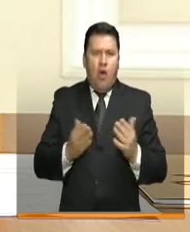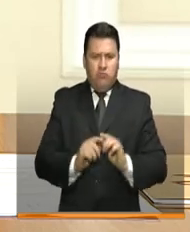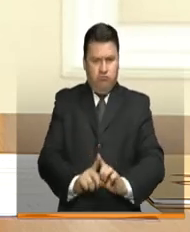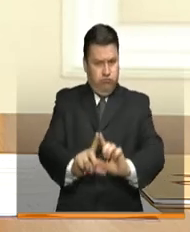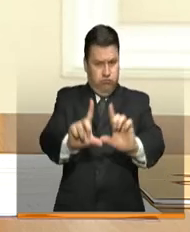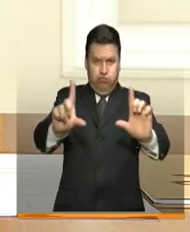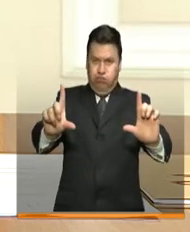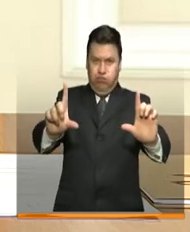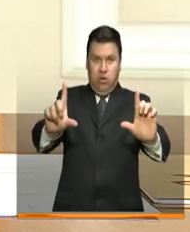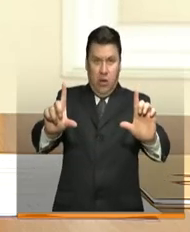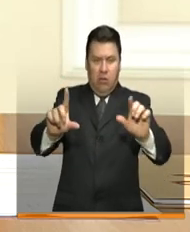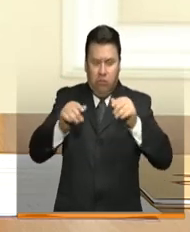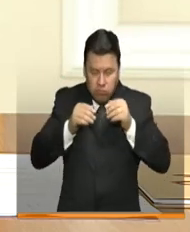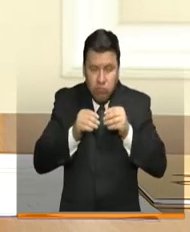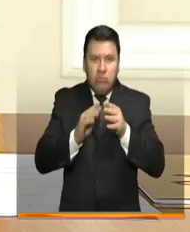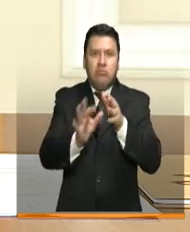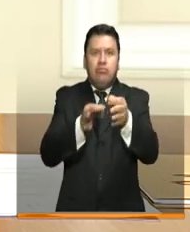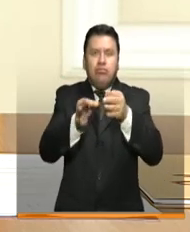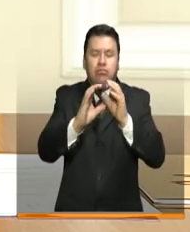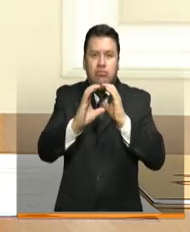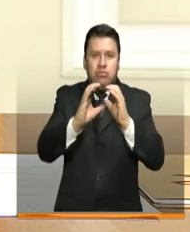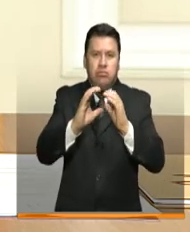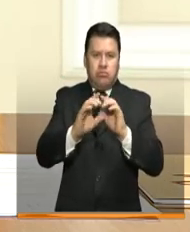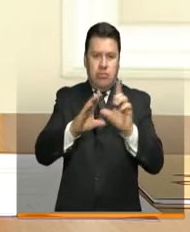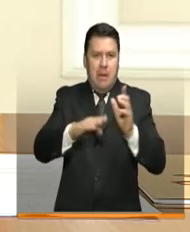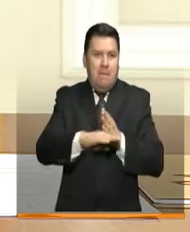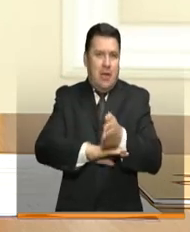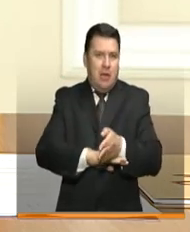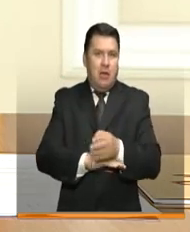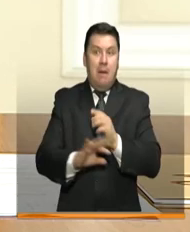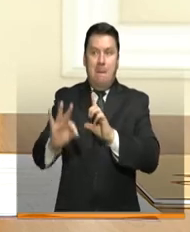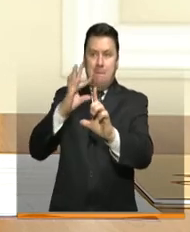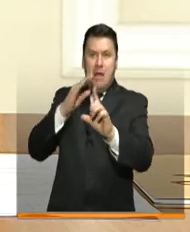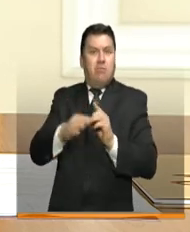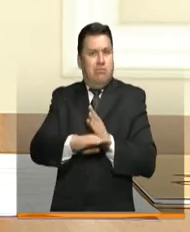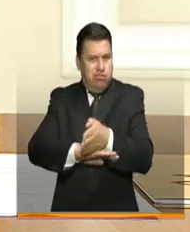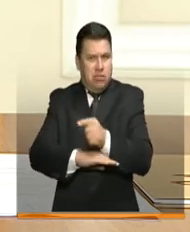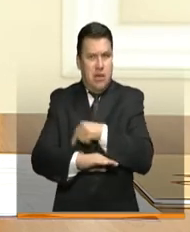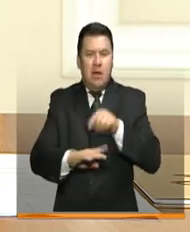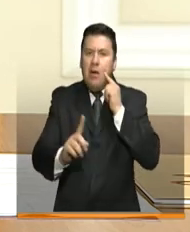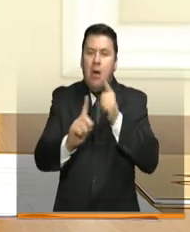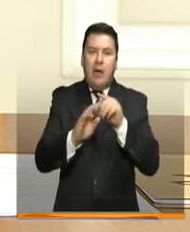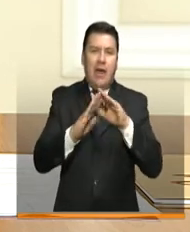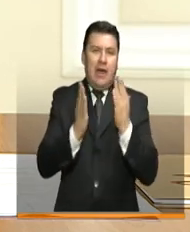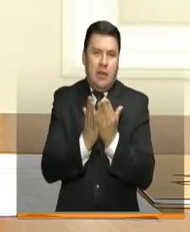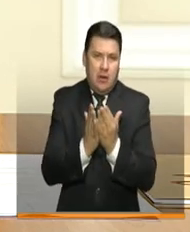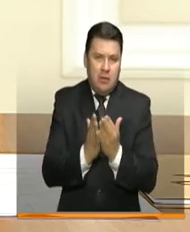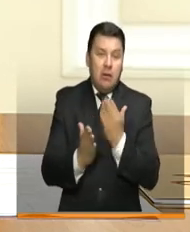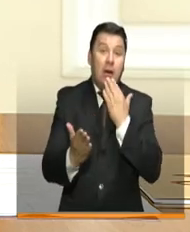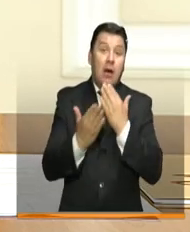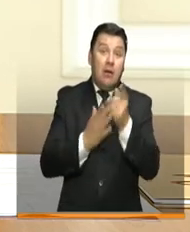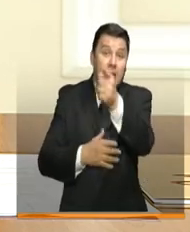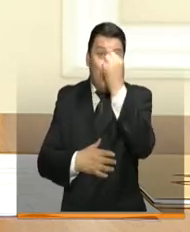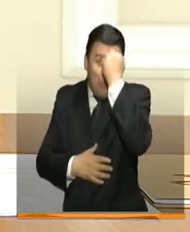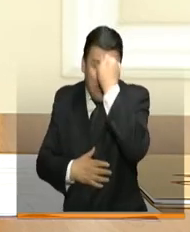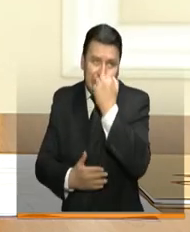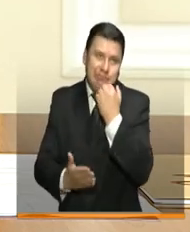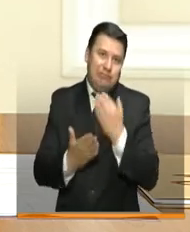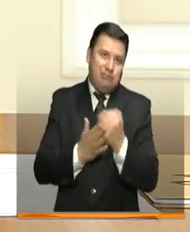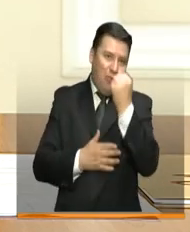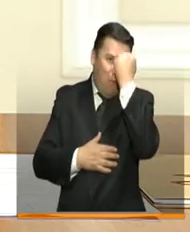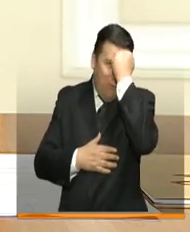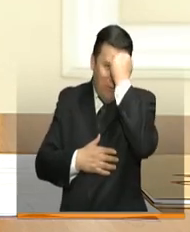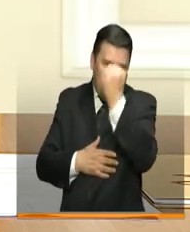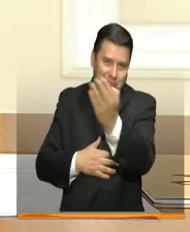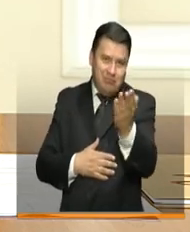disponer de toda la plataforma que tenemos en los medios y también en la virtualidad para la educación, pero agradecerle también a los profes, a los